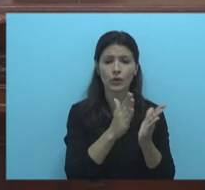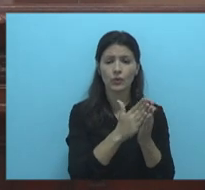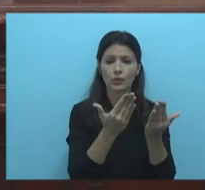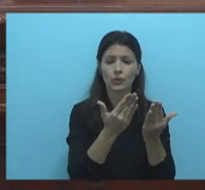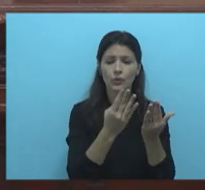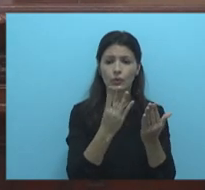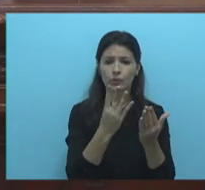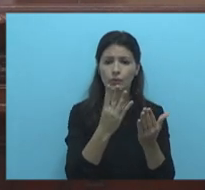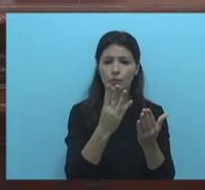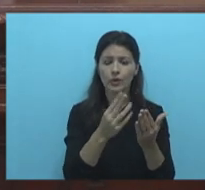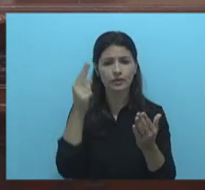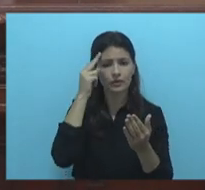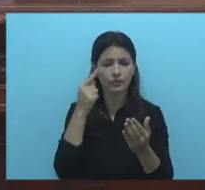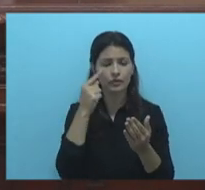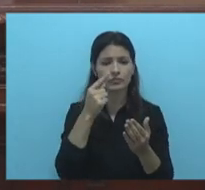expediente